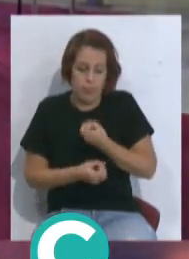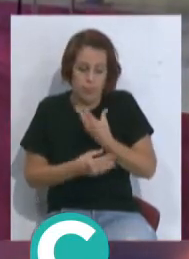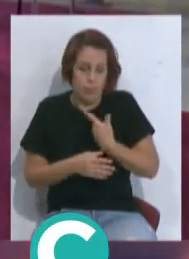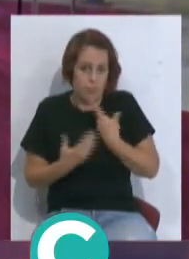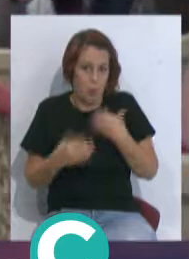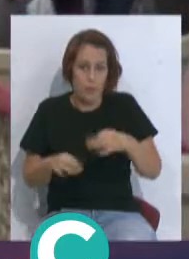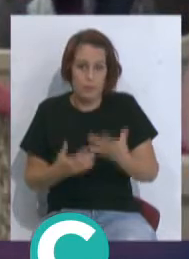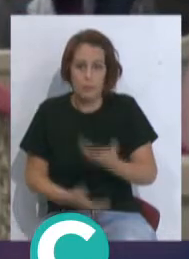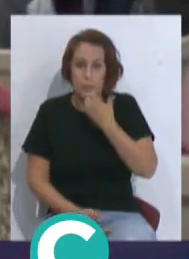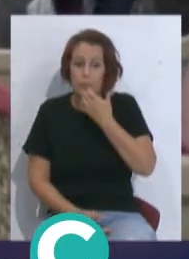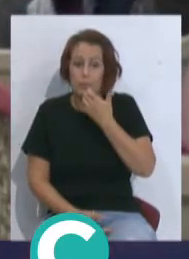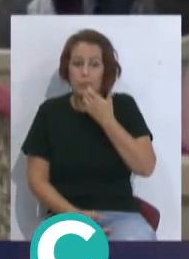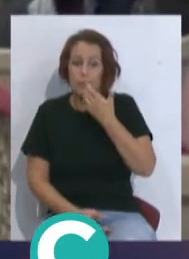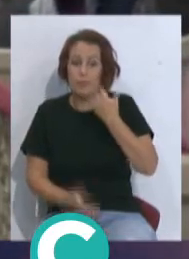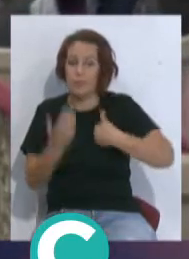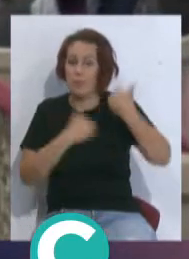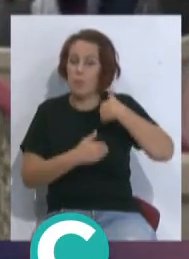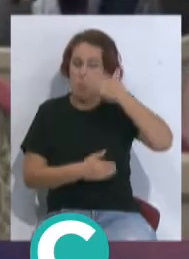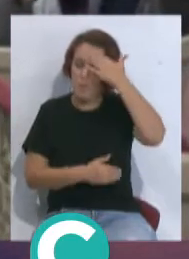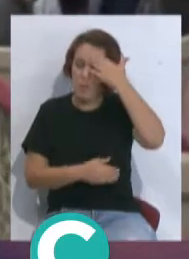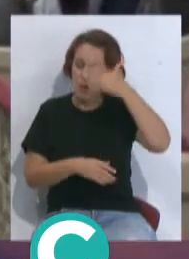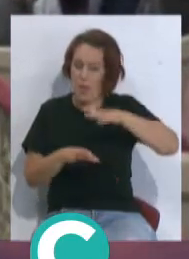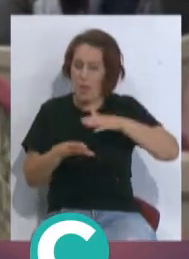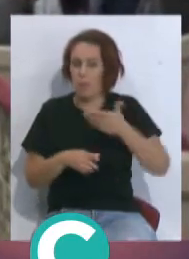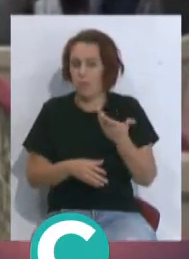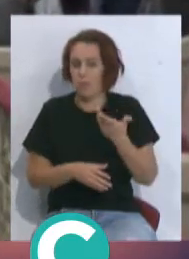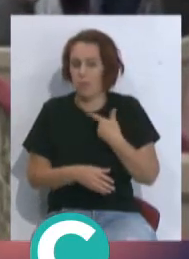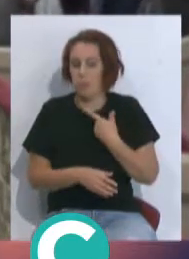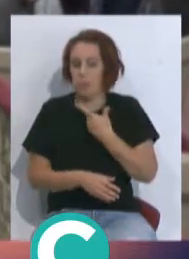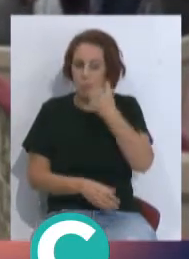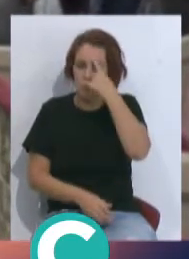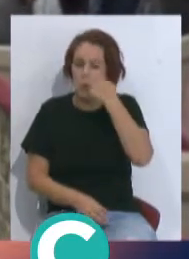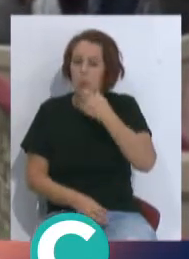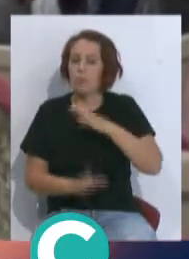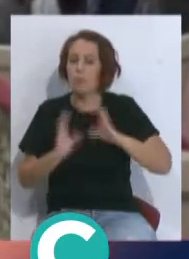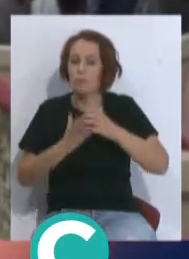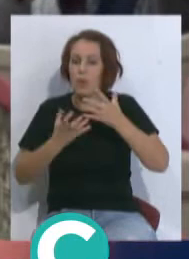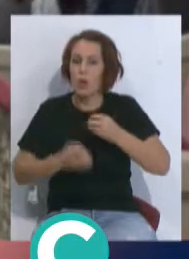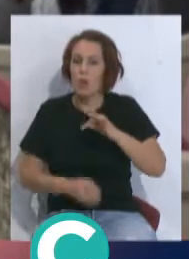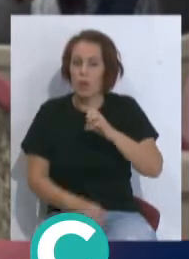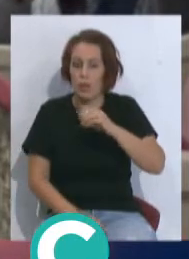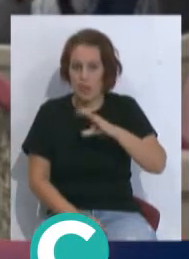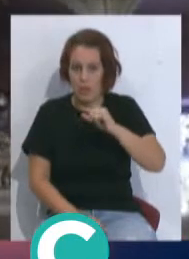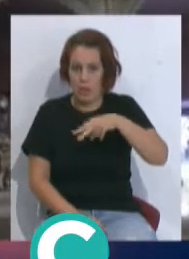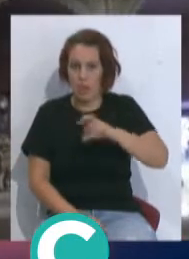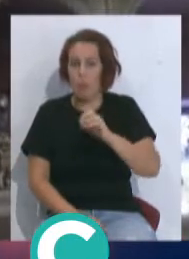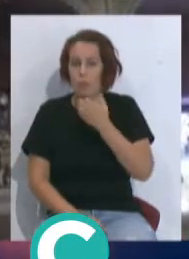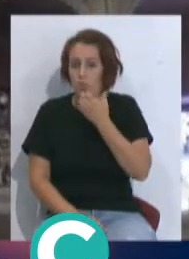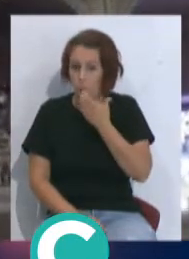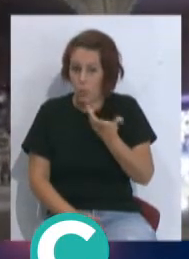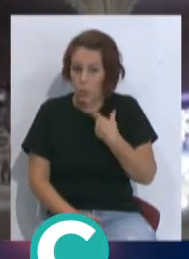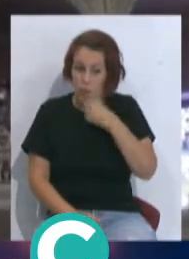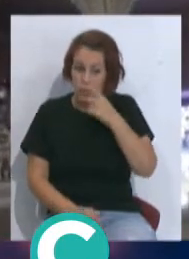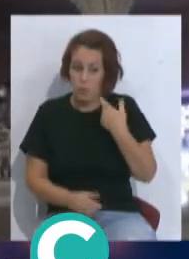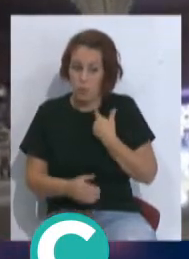es normal. Bueno, sí, tiramos de cabezas de serie, por dar un dato objetivo, Comparsa de Tocina, por ejemplo, que ha sido semifinalista en los con todos los